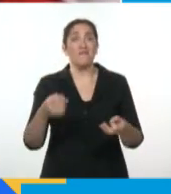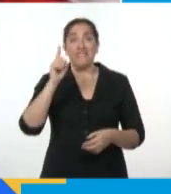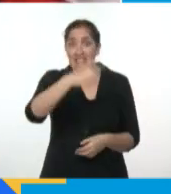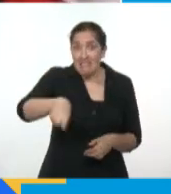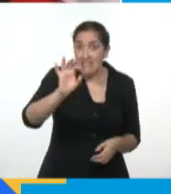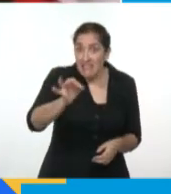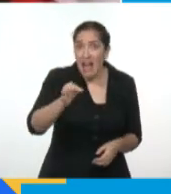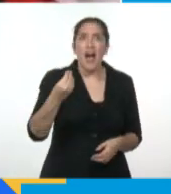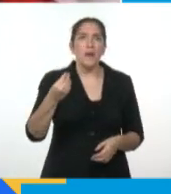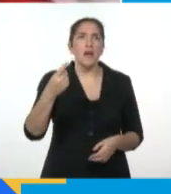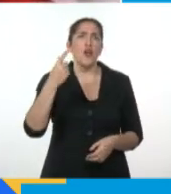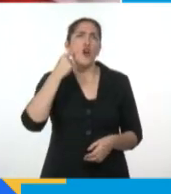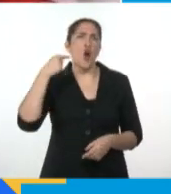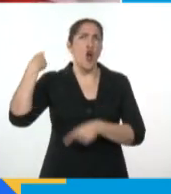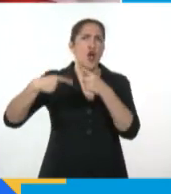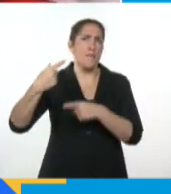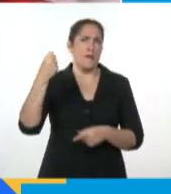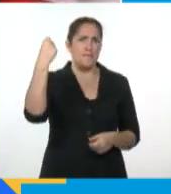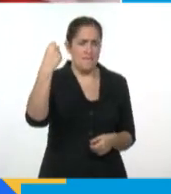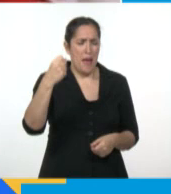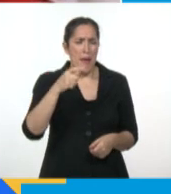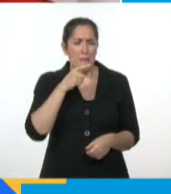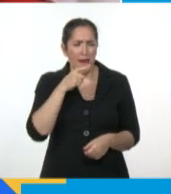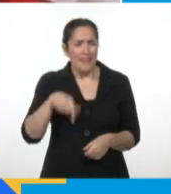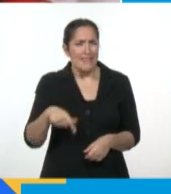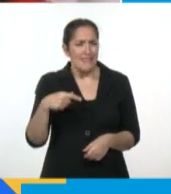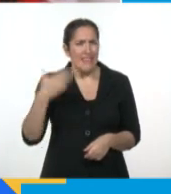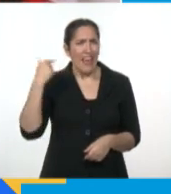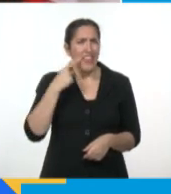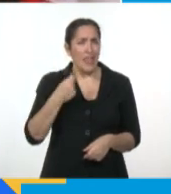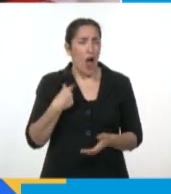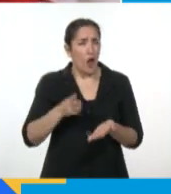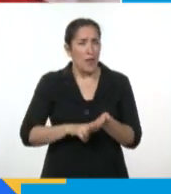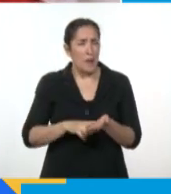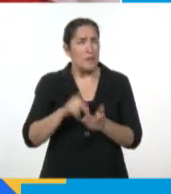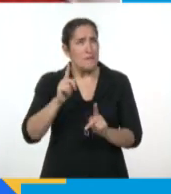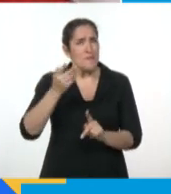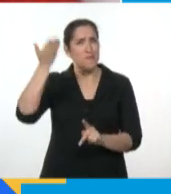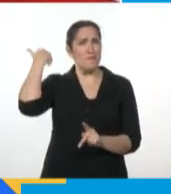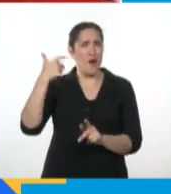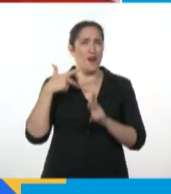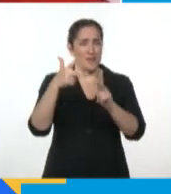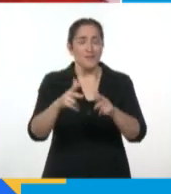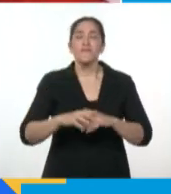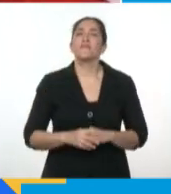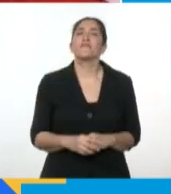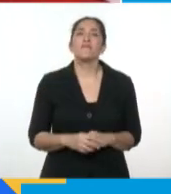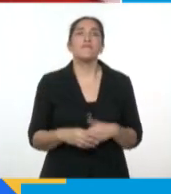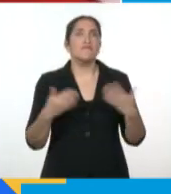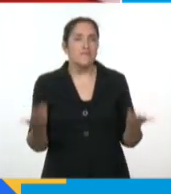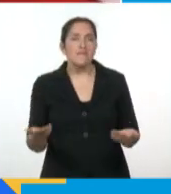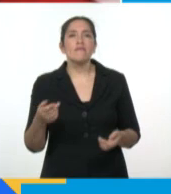patriarcado, lo he venido diciendo estos días y parece que me voy a volver a plagiar acá con ustedes, total esto no sale. Miren,